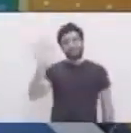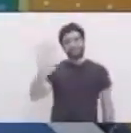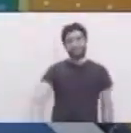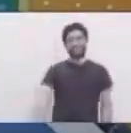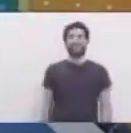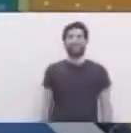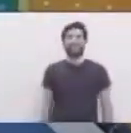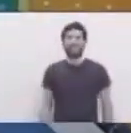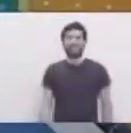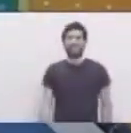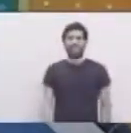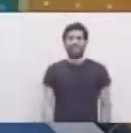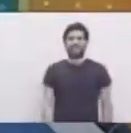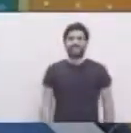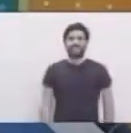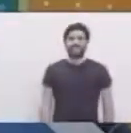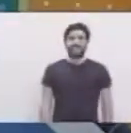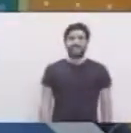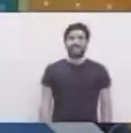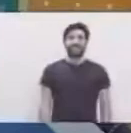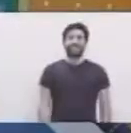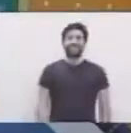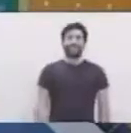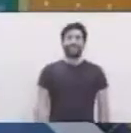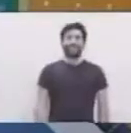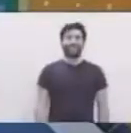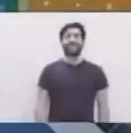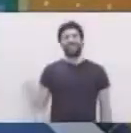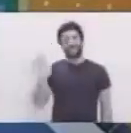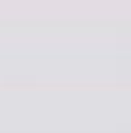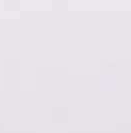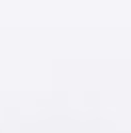Hasta que pare toda la orquesta.